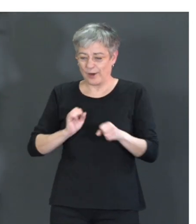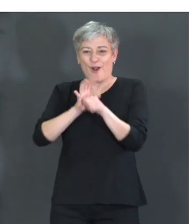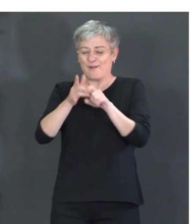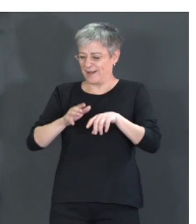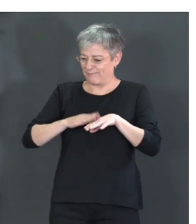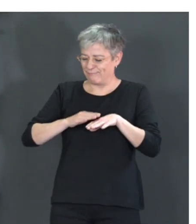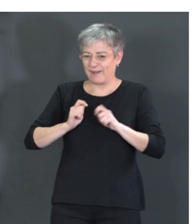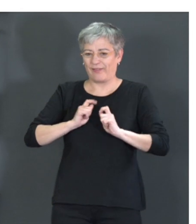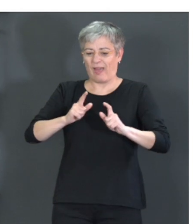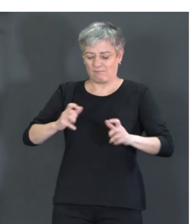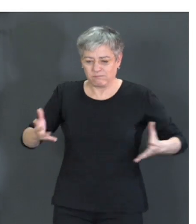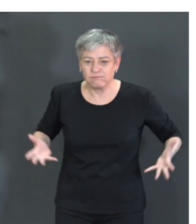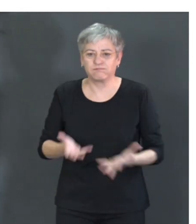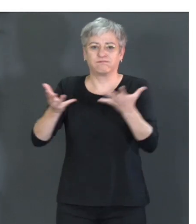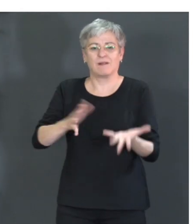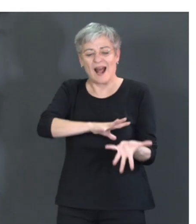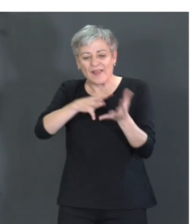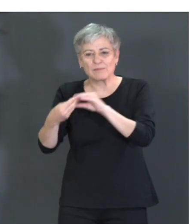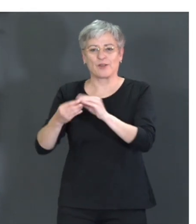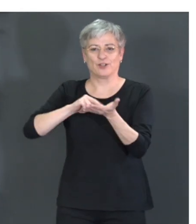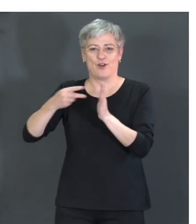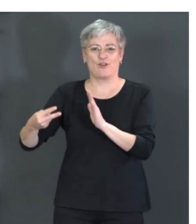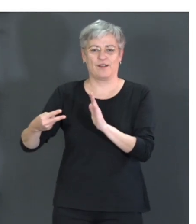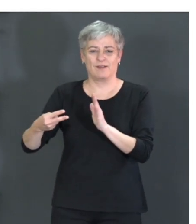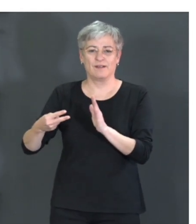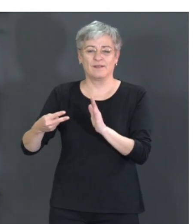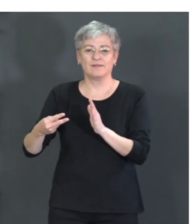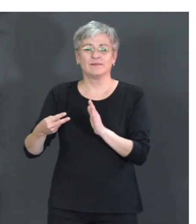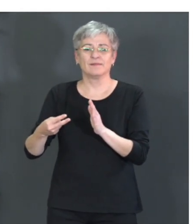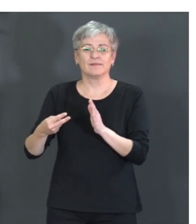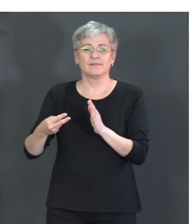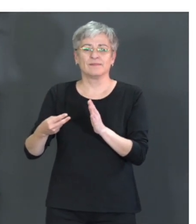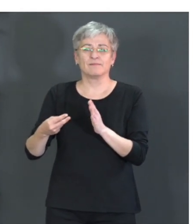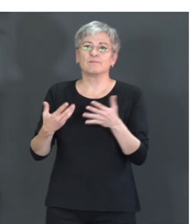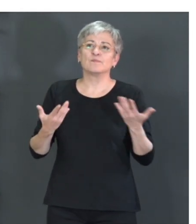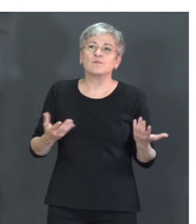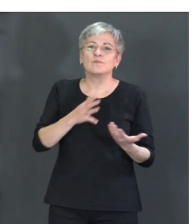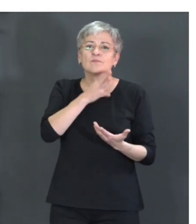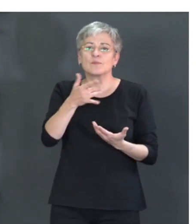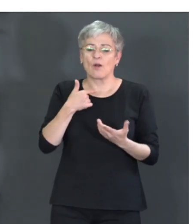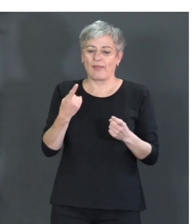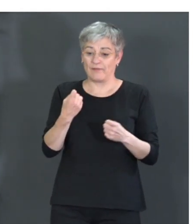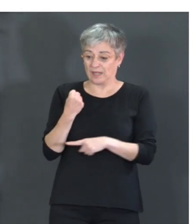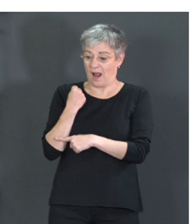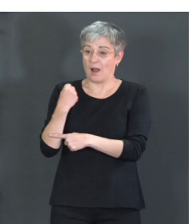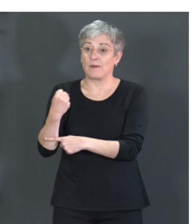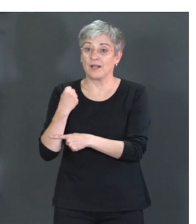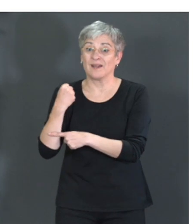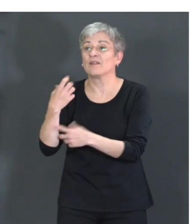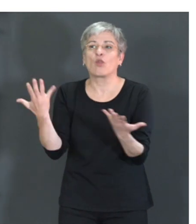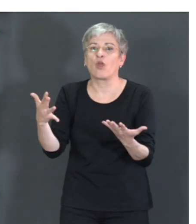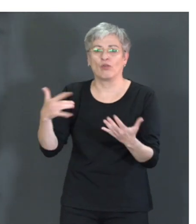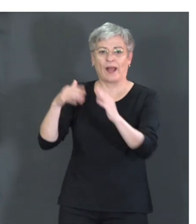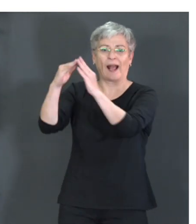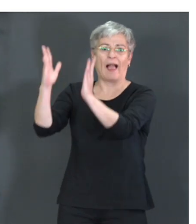a esa adaptación tecnológica, ¿no?, porque hubo que seguir apoyando a esas personas en sus domicilios,